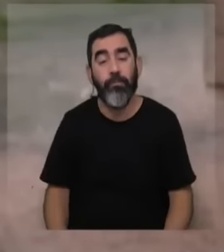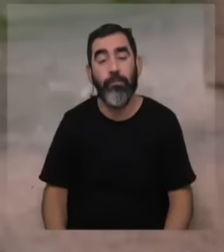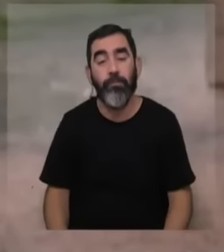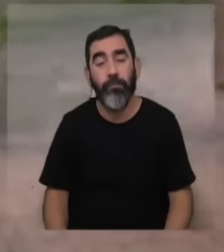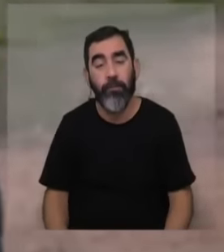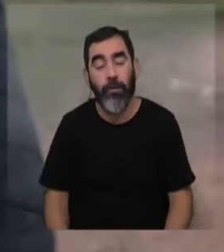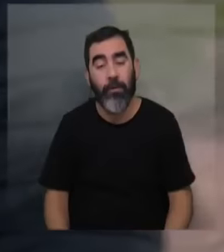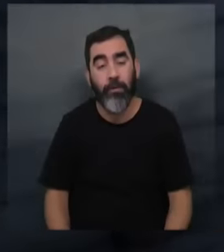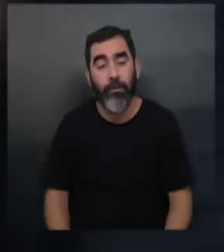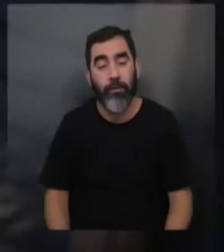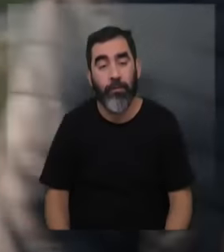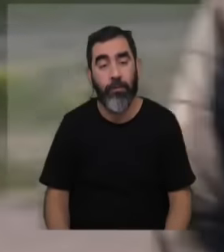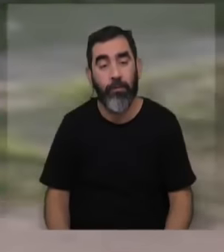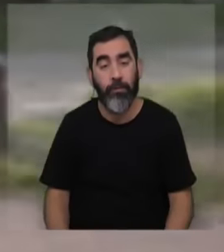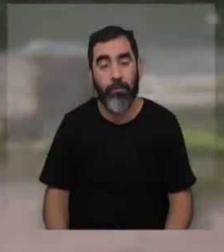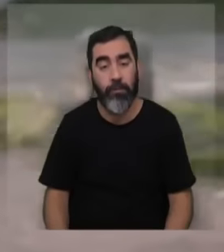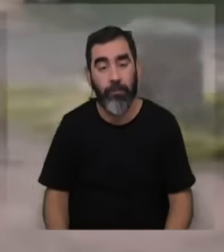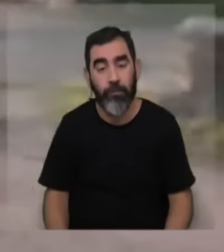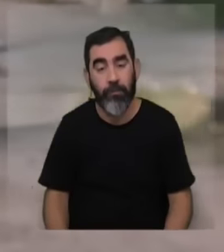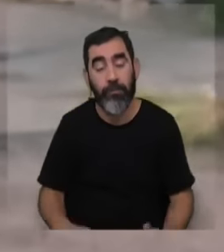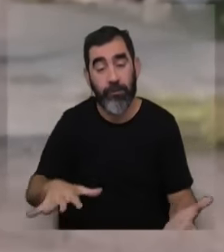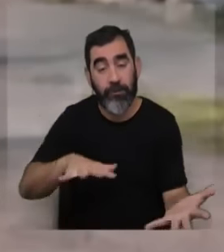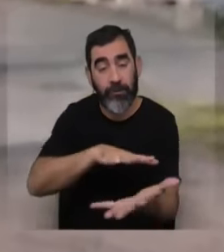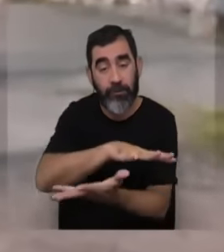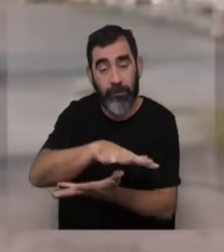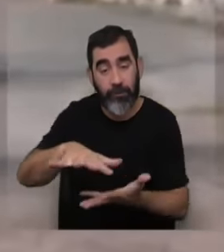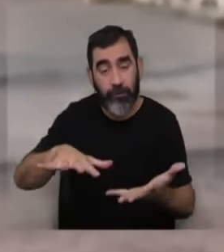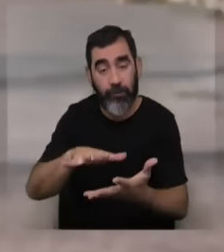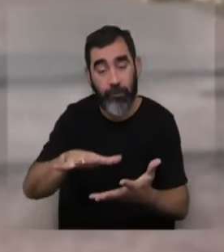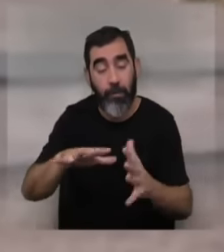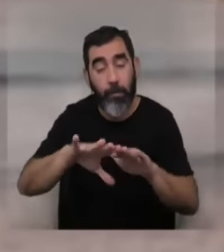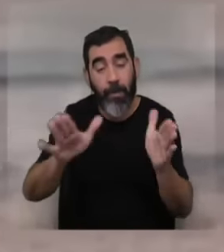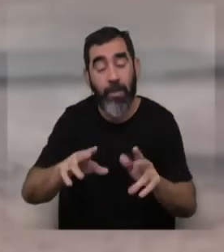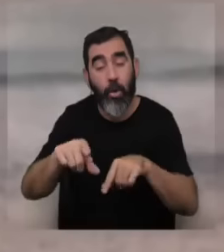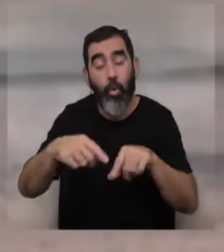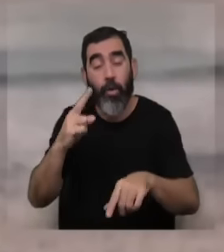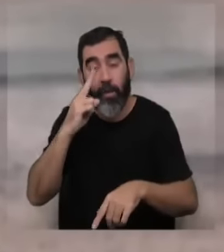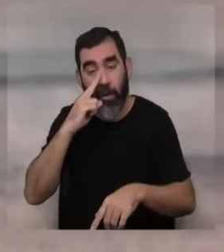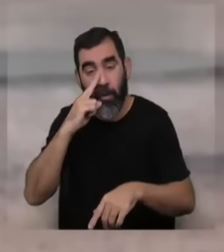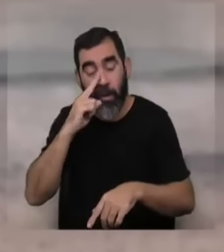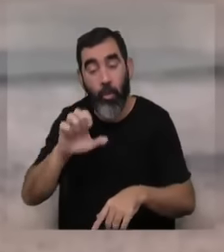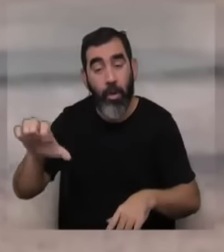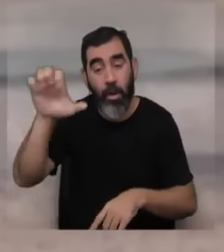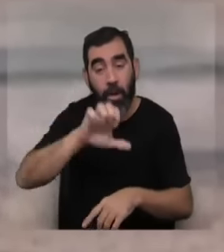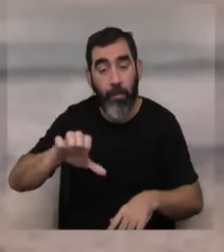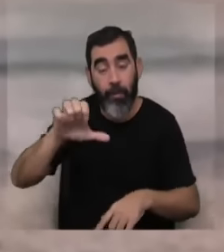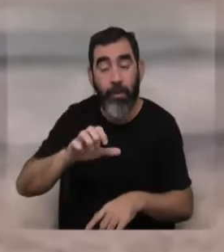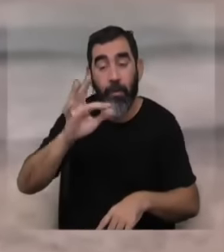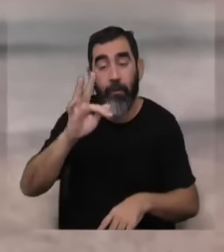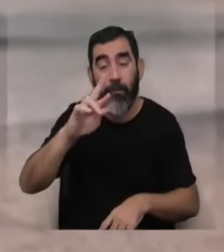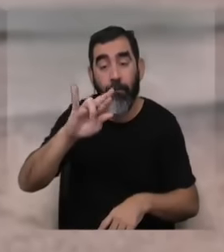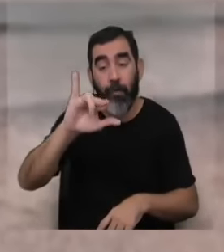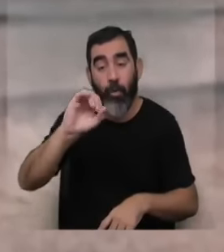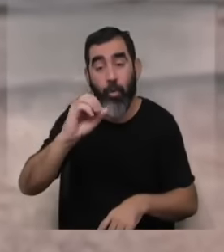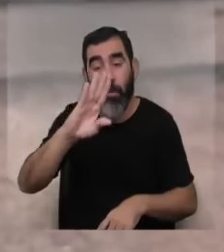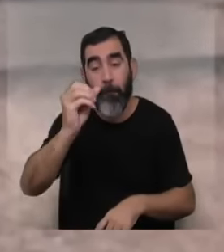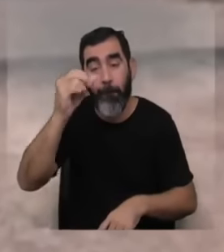favor Gracias ustedes Bueno Pilar así está la situación por parte de la mesa coordinadora del pan con la empresa frop pan